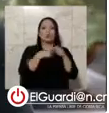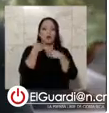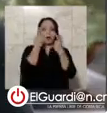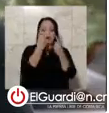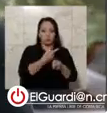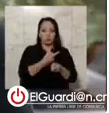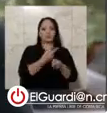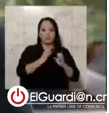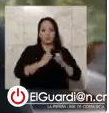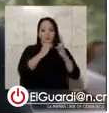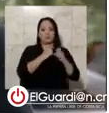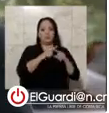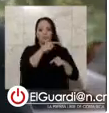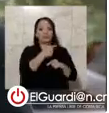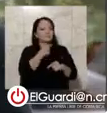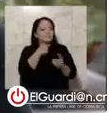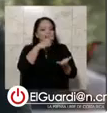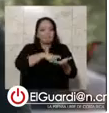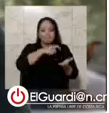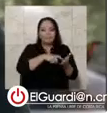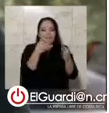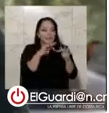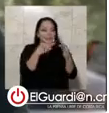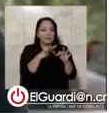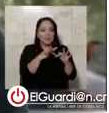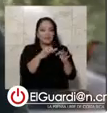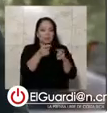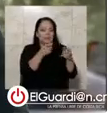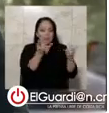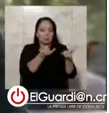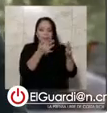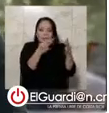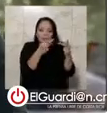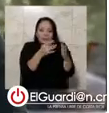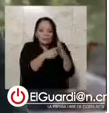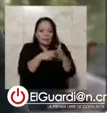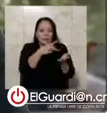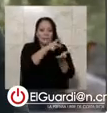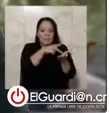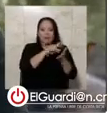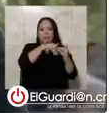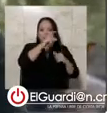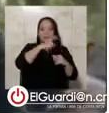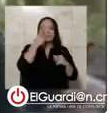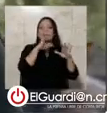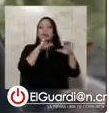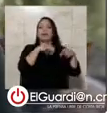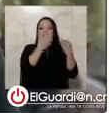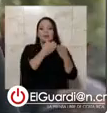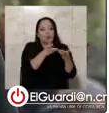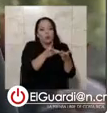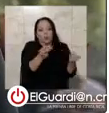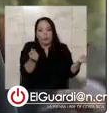fundación. Se ahoga en deudas, están intentando la administración actual hacer los arreglos de pago necesarios para que el equipo no